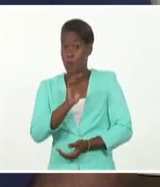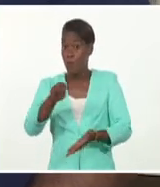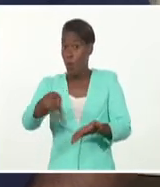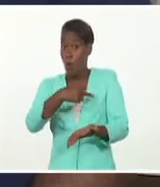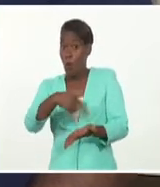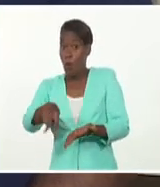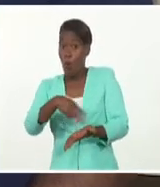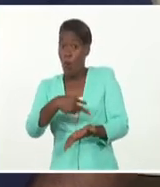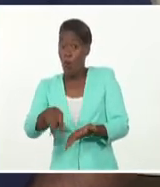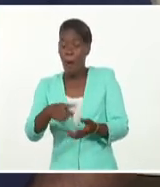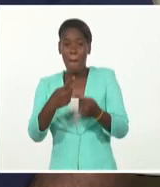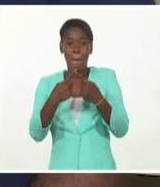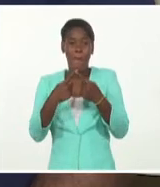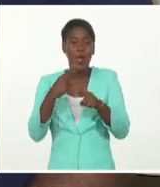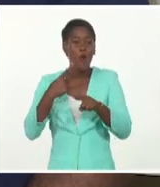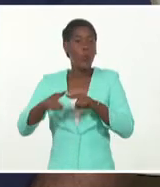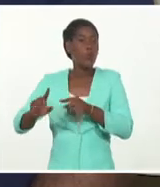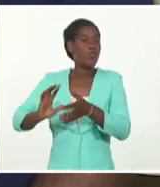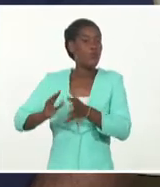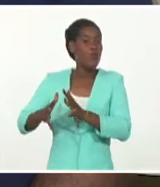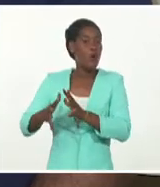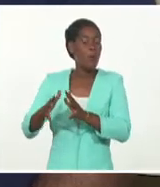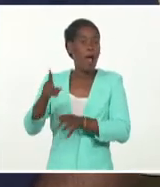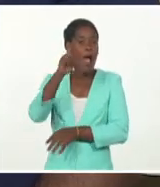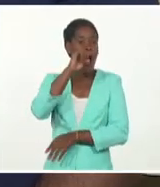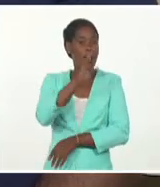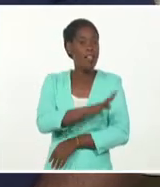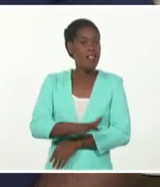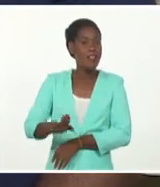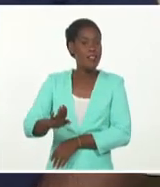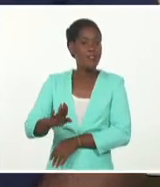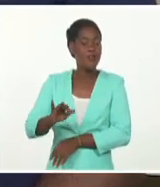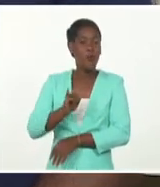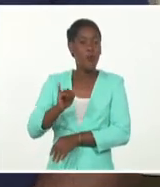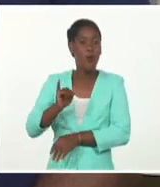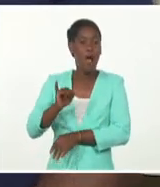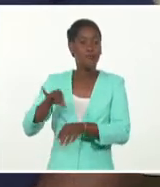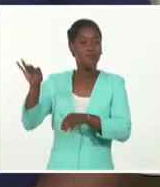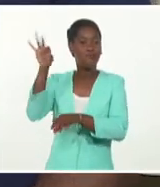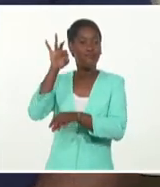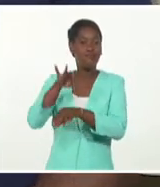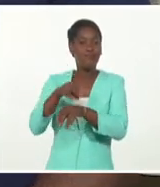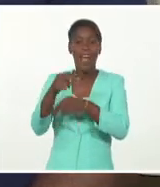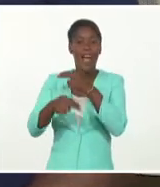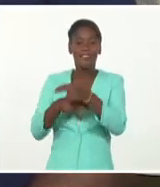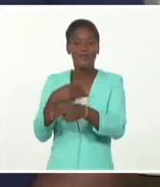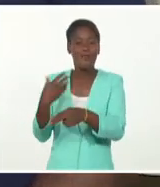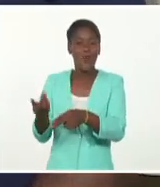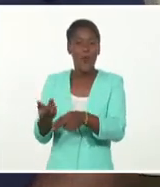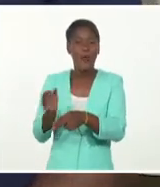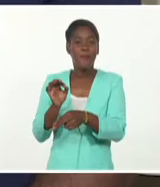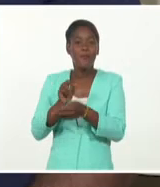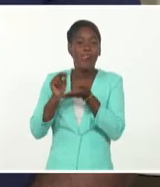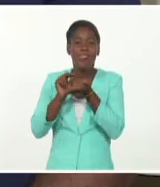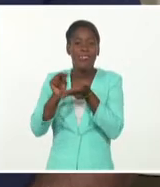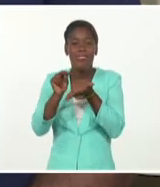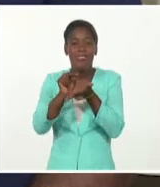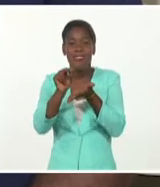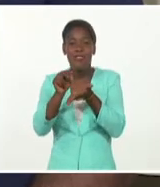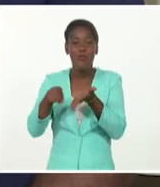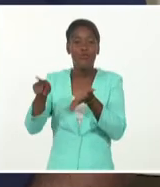Cascanueces, pero que la colmenita haga la parte de los ratoncitos al principio, etcétera, que sean ustedes los que lo